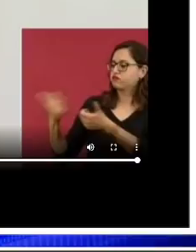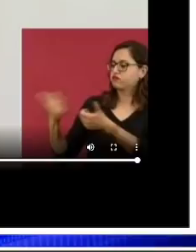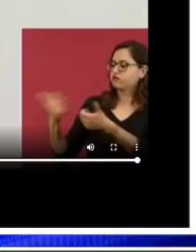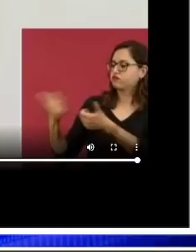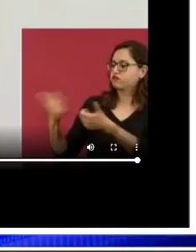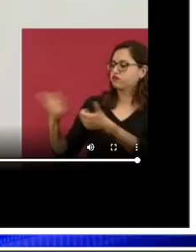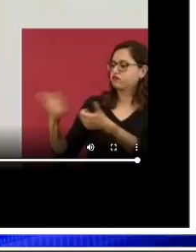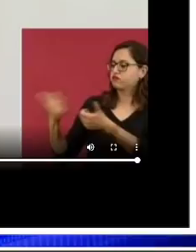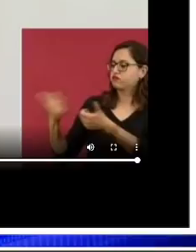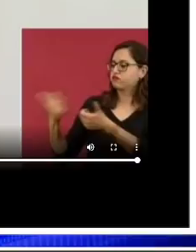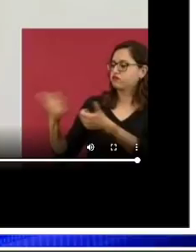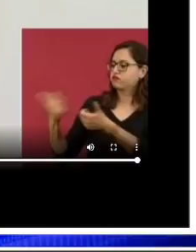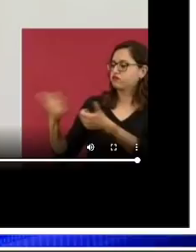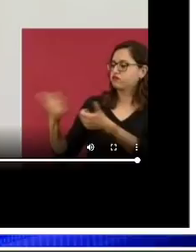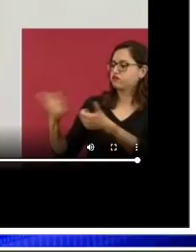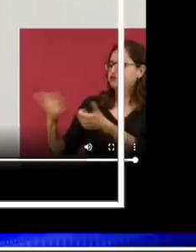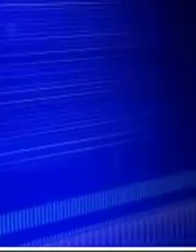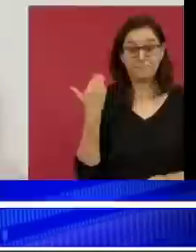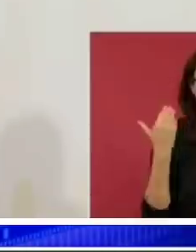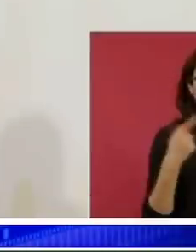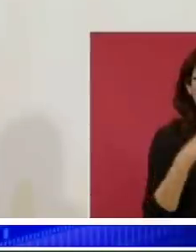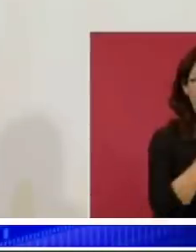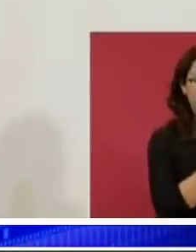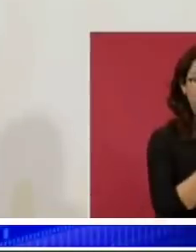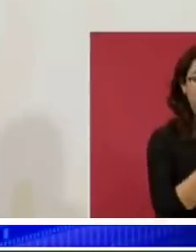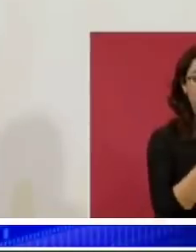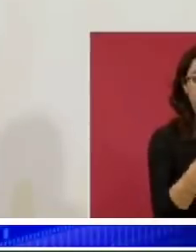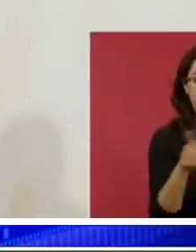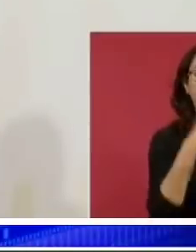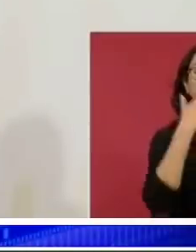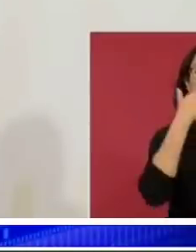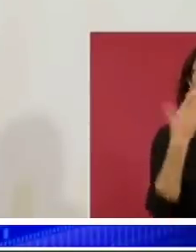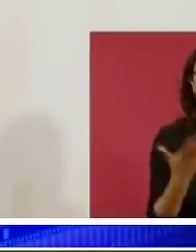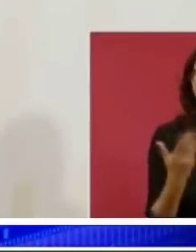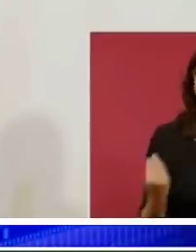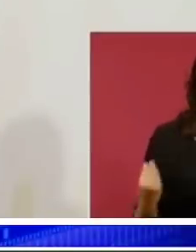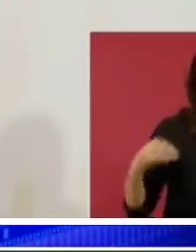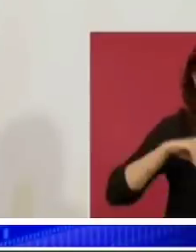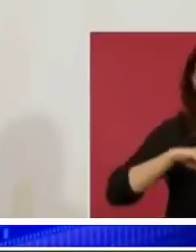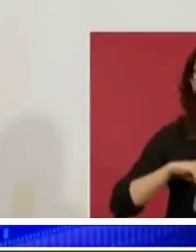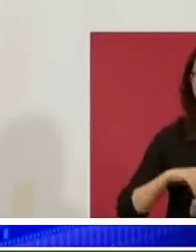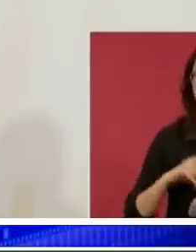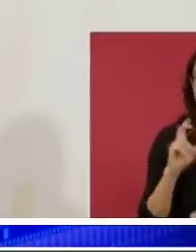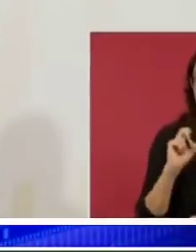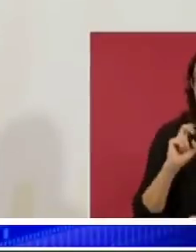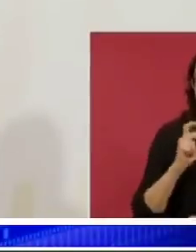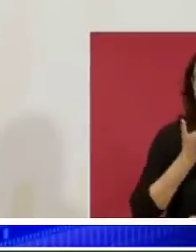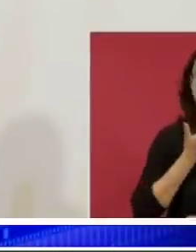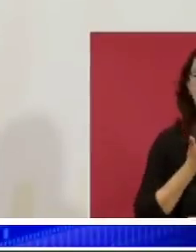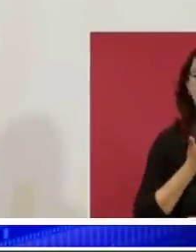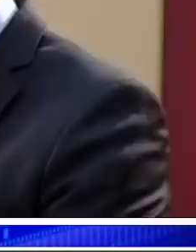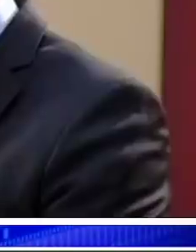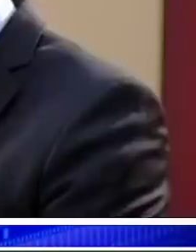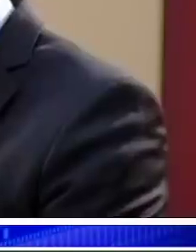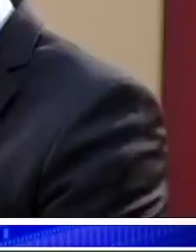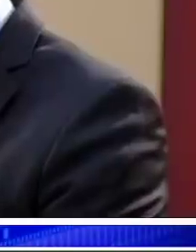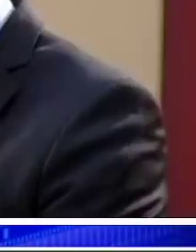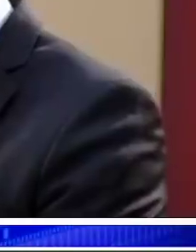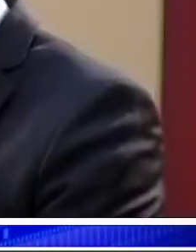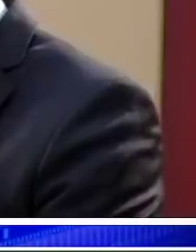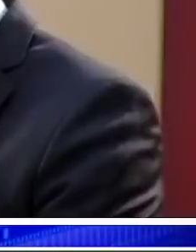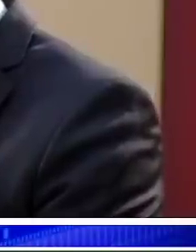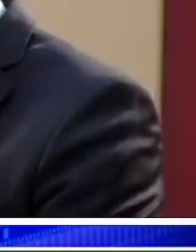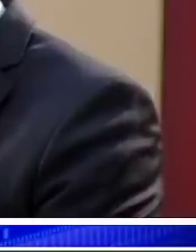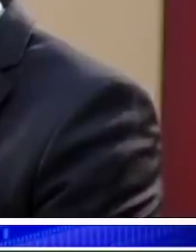se impone nuevamente y los españoles tienen que seguir la ruta de México mal hecho y medio pirateada como estamos viendo pero